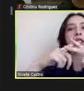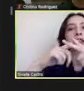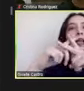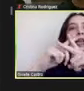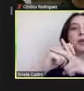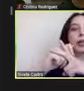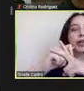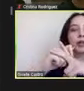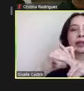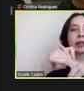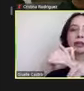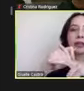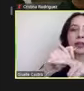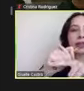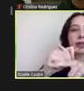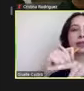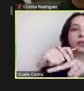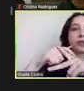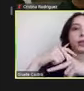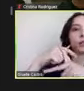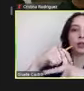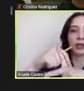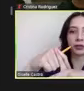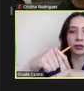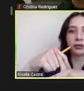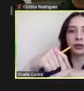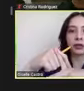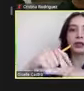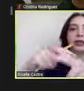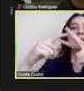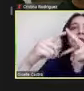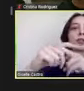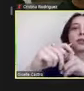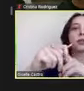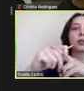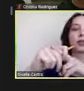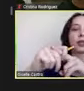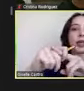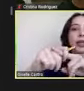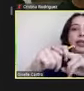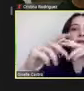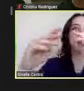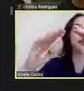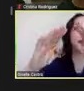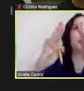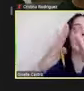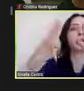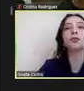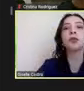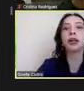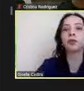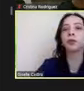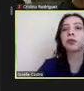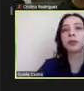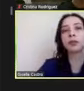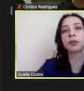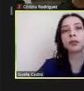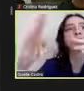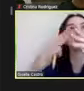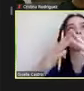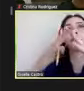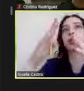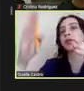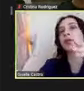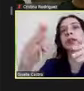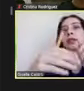considerar si a la hora de hacer ese ejercicio te molestó y si ese dolor te dura, ¿cuánto tiempo